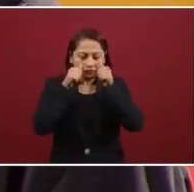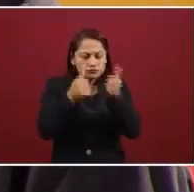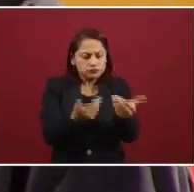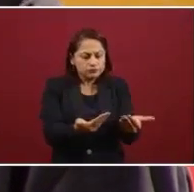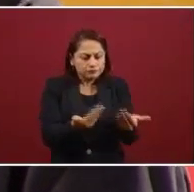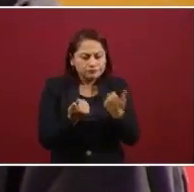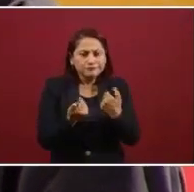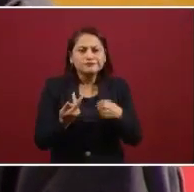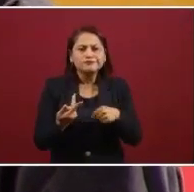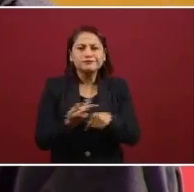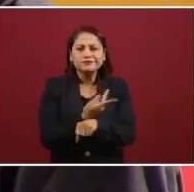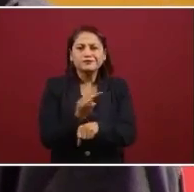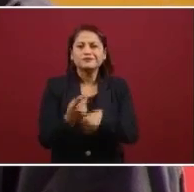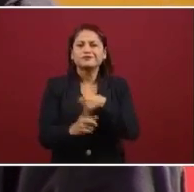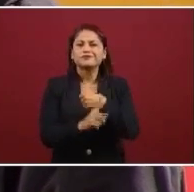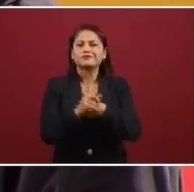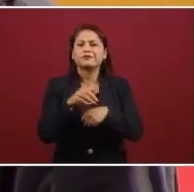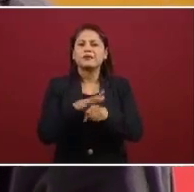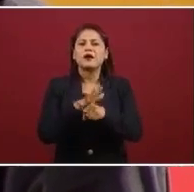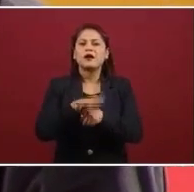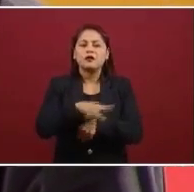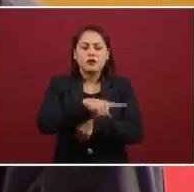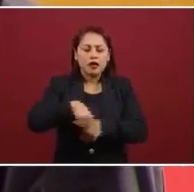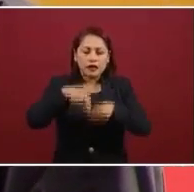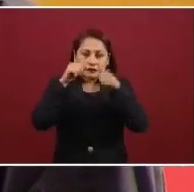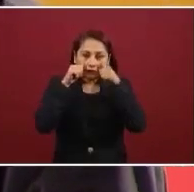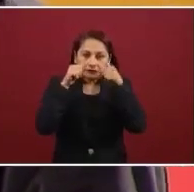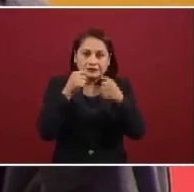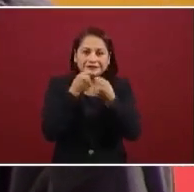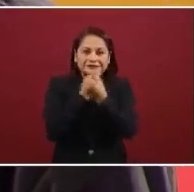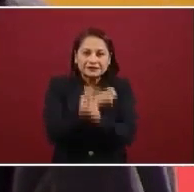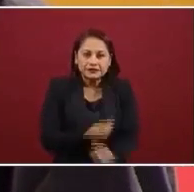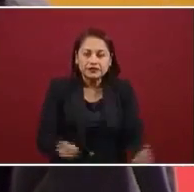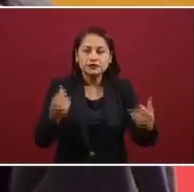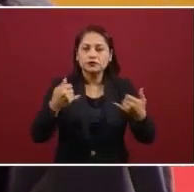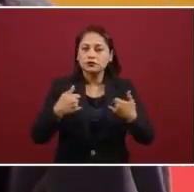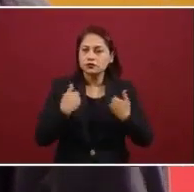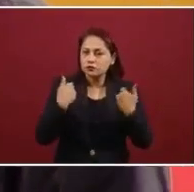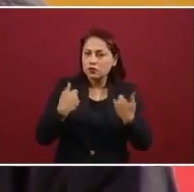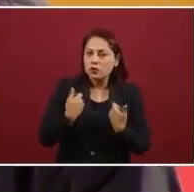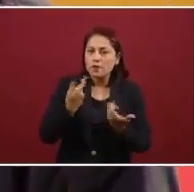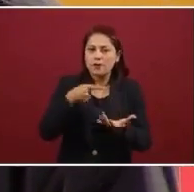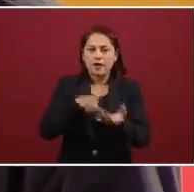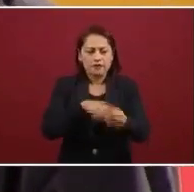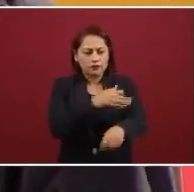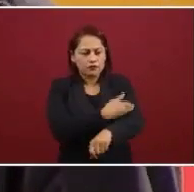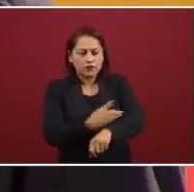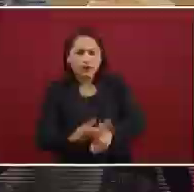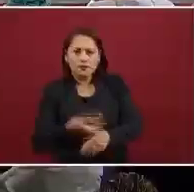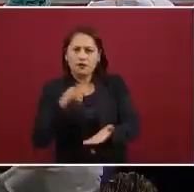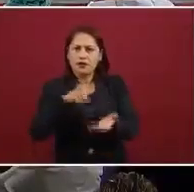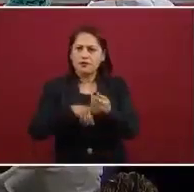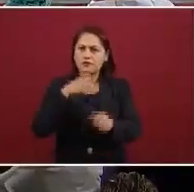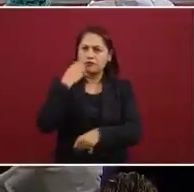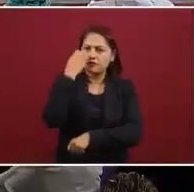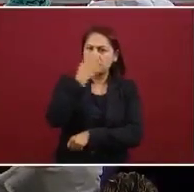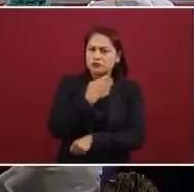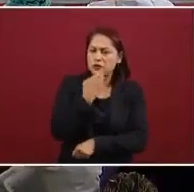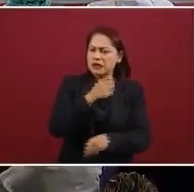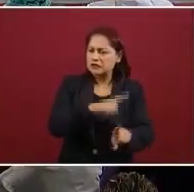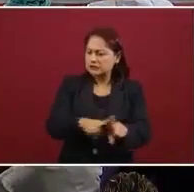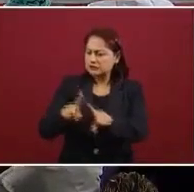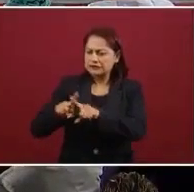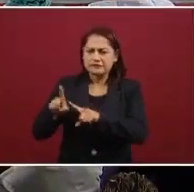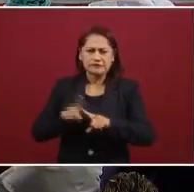los niños escuchemos a los adolescentes escuchemos a la familia escuchemos en el salón de clases en fin logremos este puente